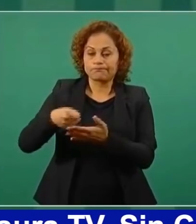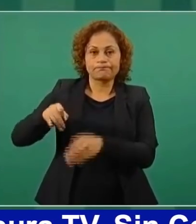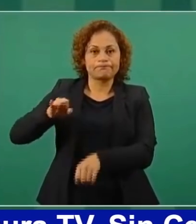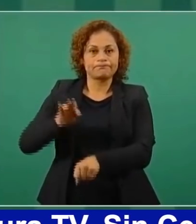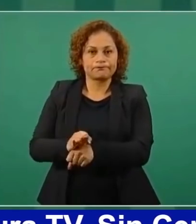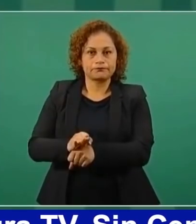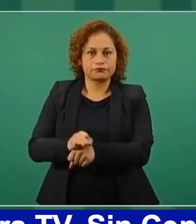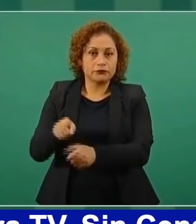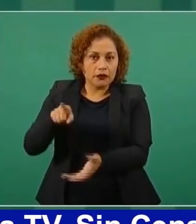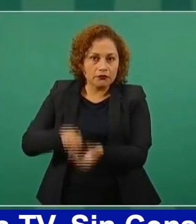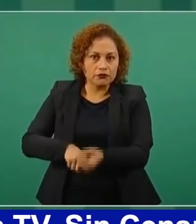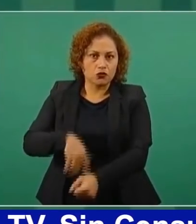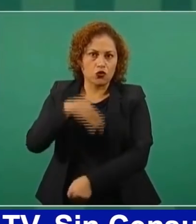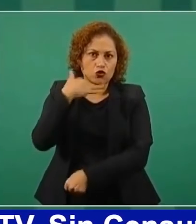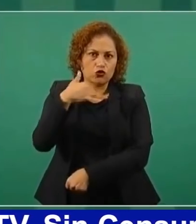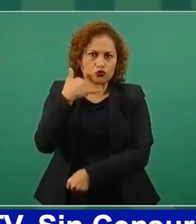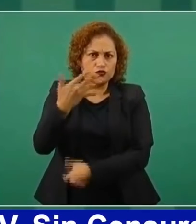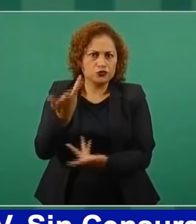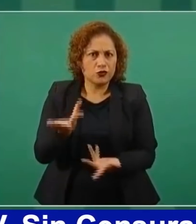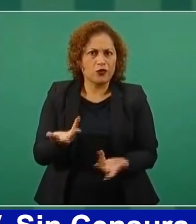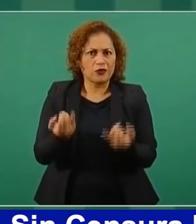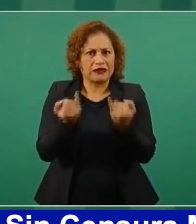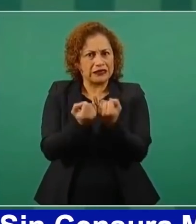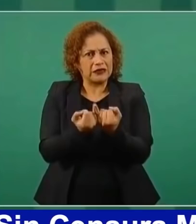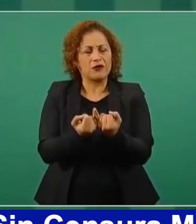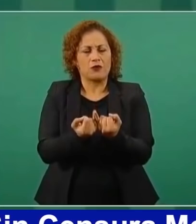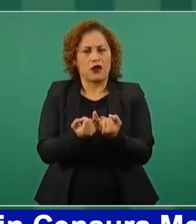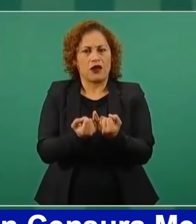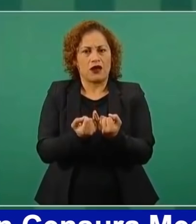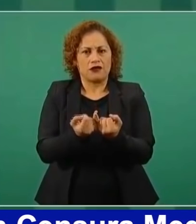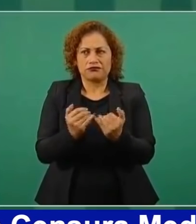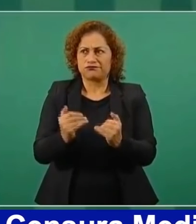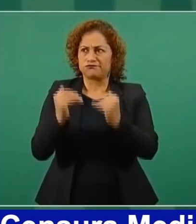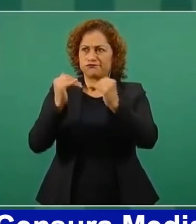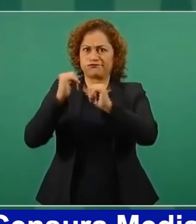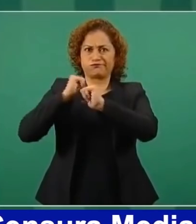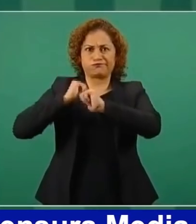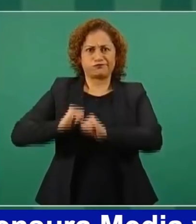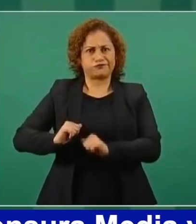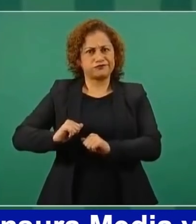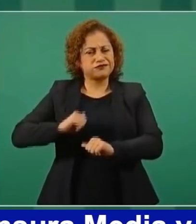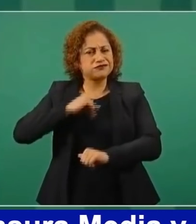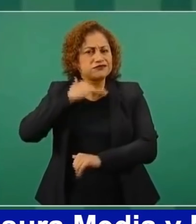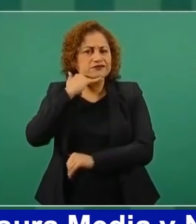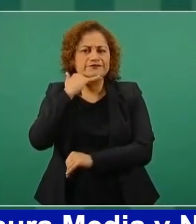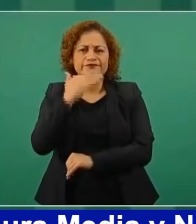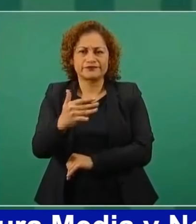desde arriba. Estas empresas de